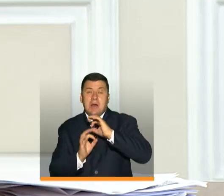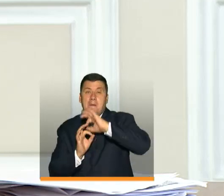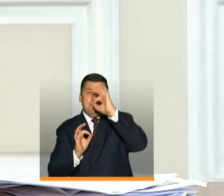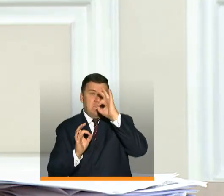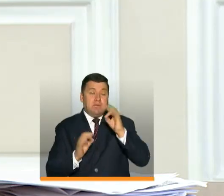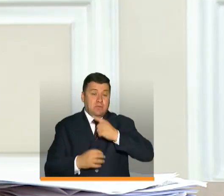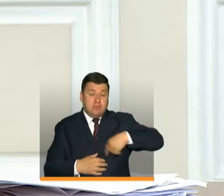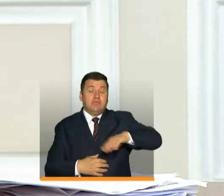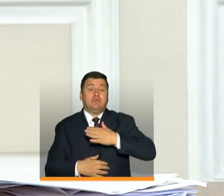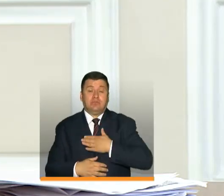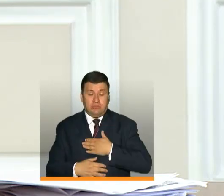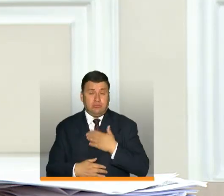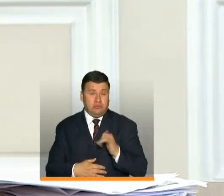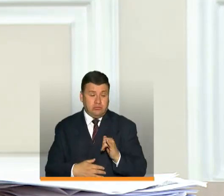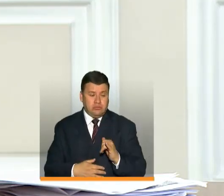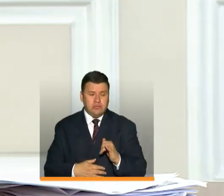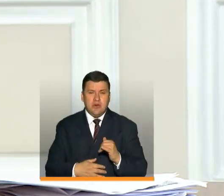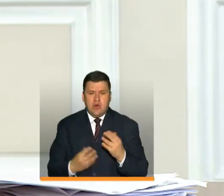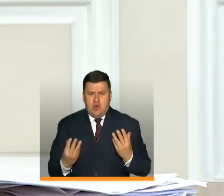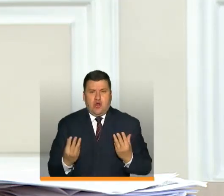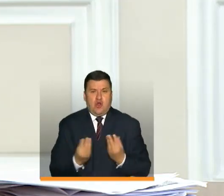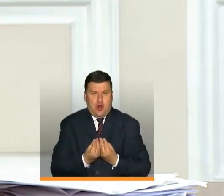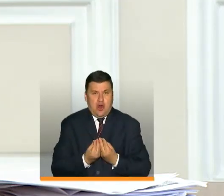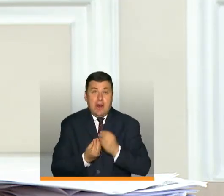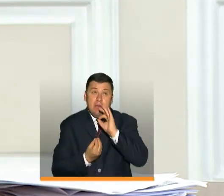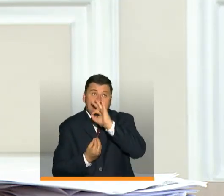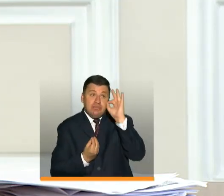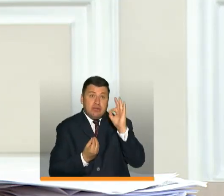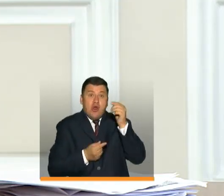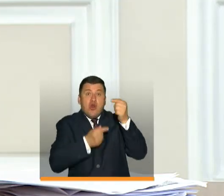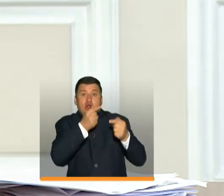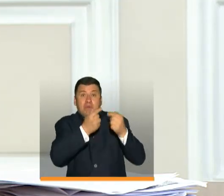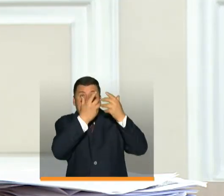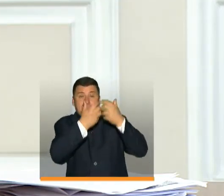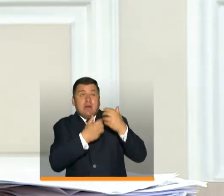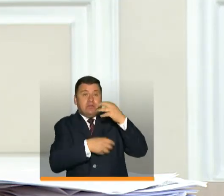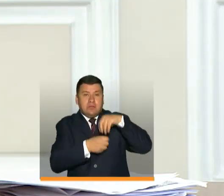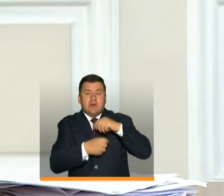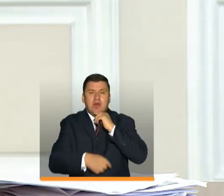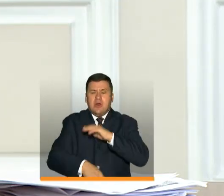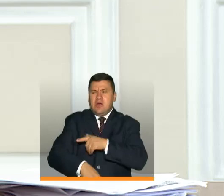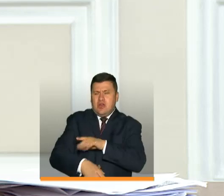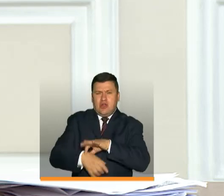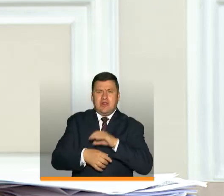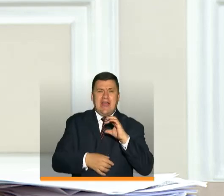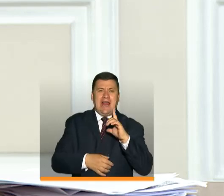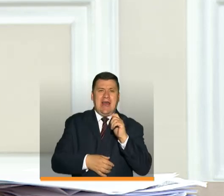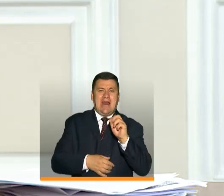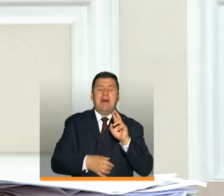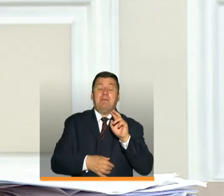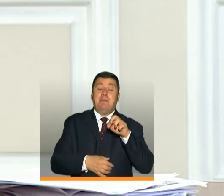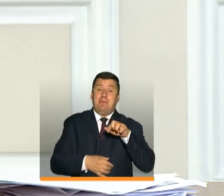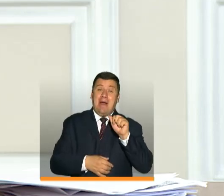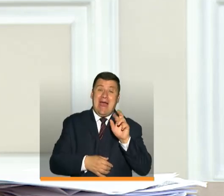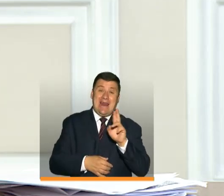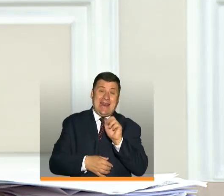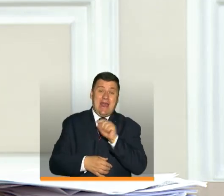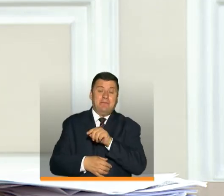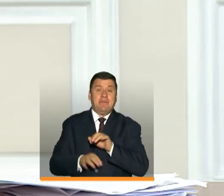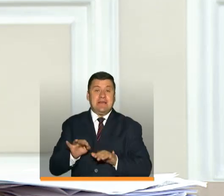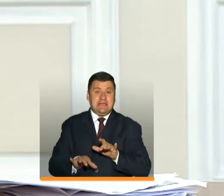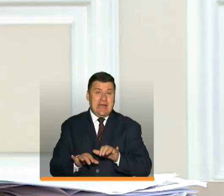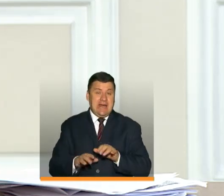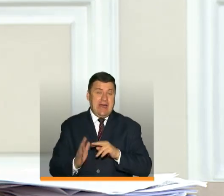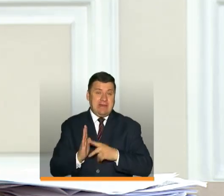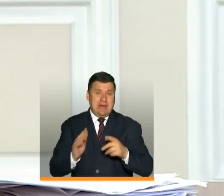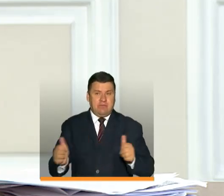regiones. Nosotros estamos en las comisiones regionales de competitividad con la doctora Clara Parra, que ya usted mencionó, hace la Secretaría